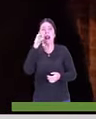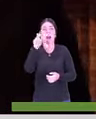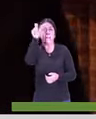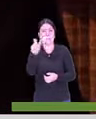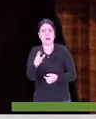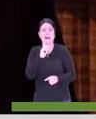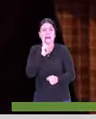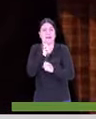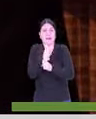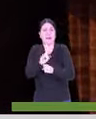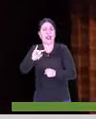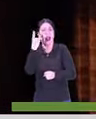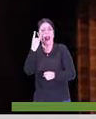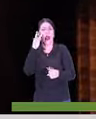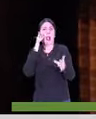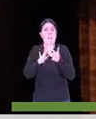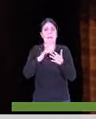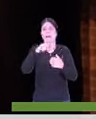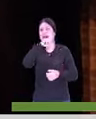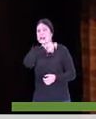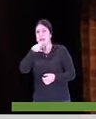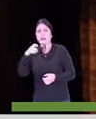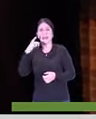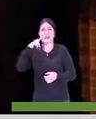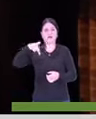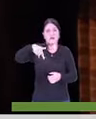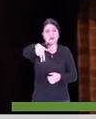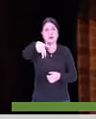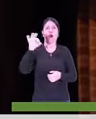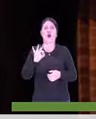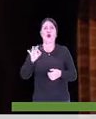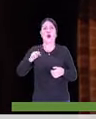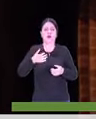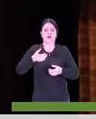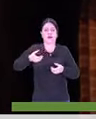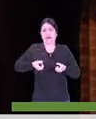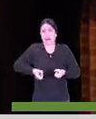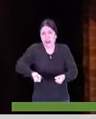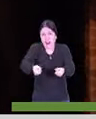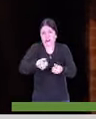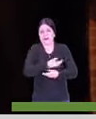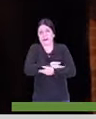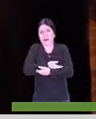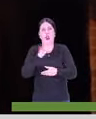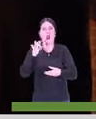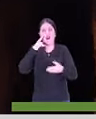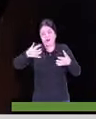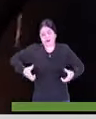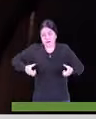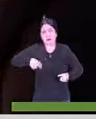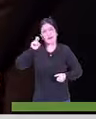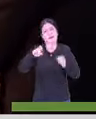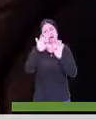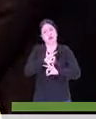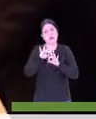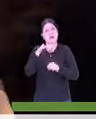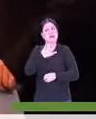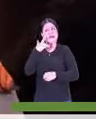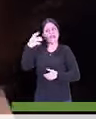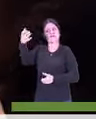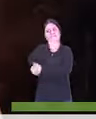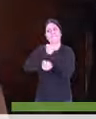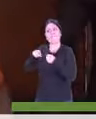en la movilidad, algún requerimiento especial como los coches, las sillas de ruedas y ser empáticos con estas personas, porque la movilidad se trata de